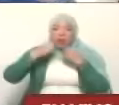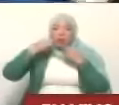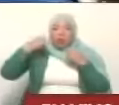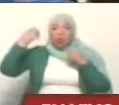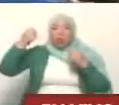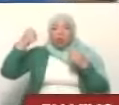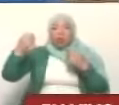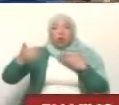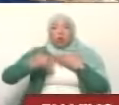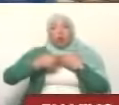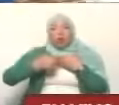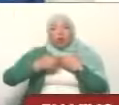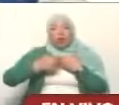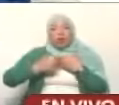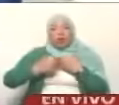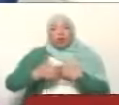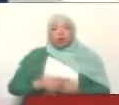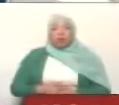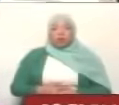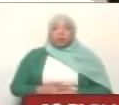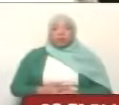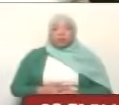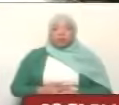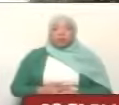las sanciones.